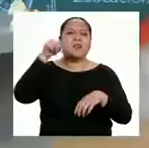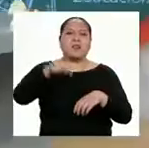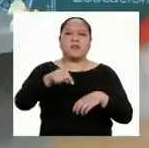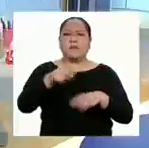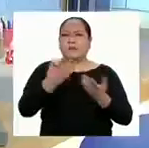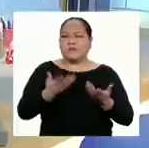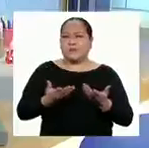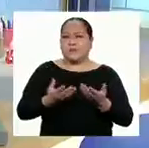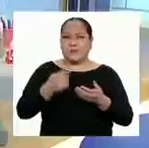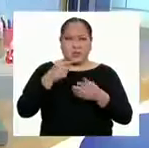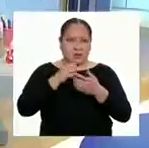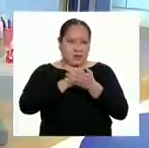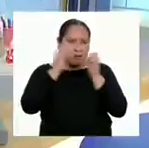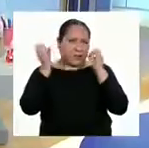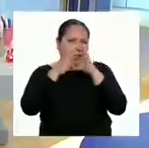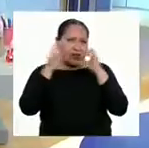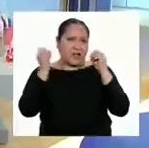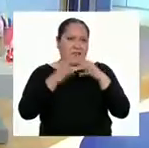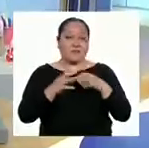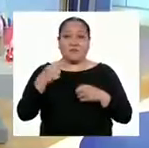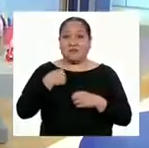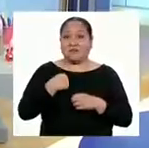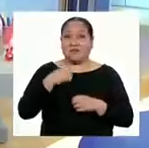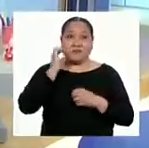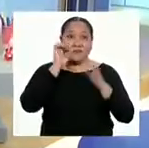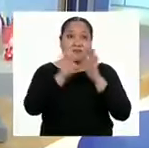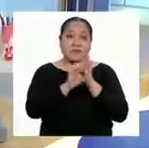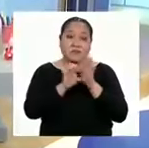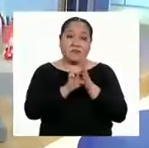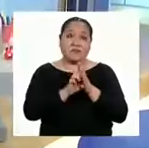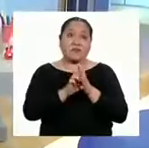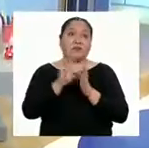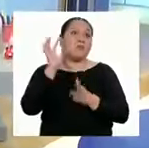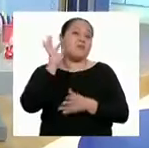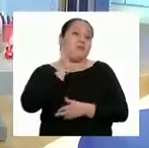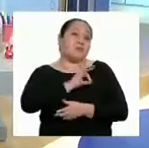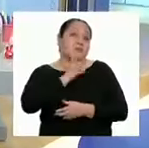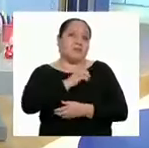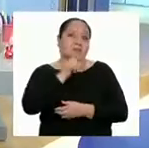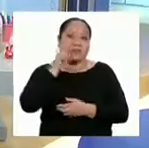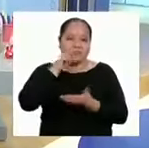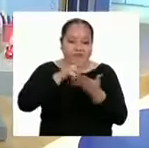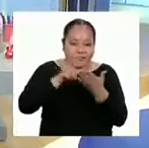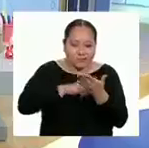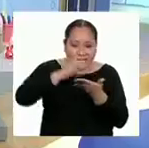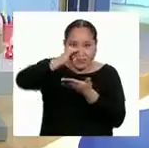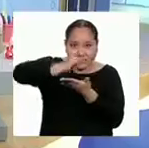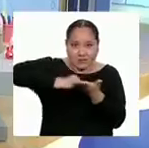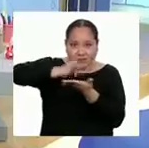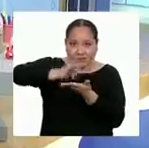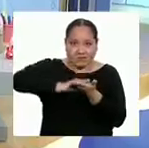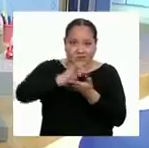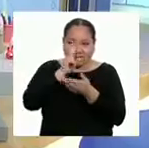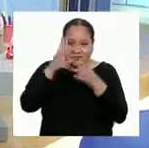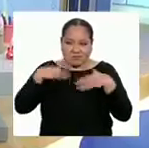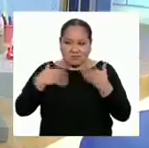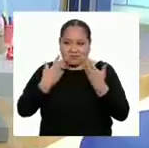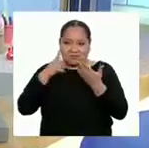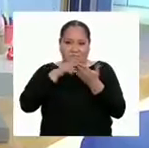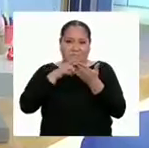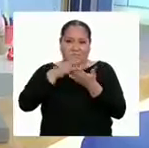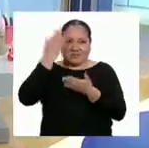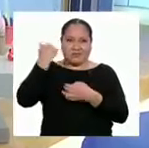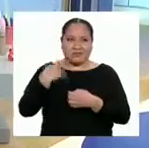últimos días. Yo, por ejemplo, aproveché para leer muchos de sus mensajes que no había podido leer. La verdad es que